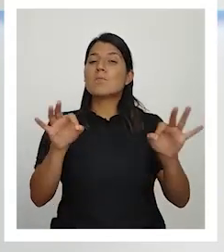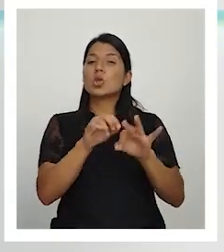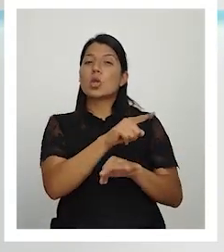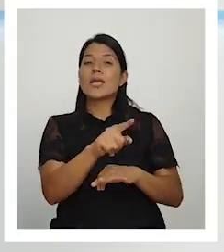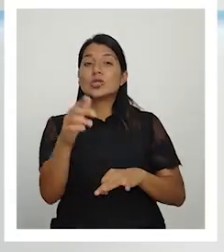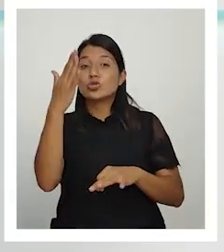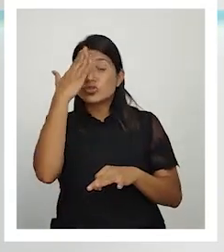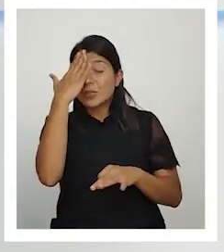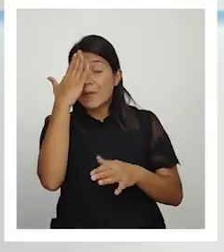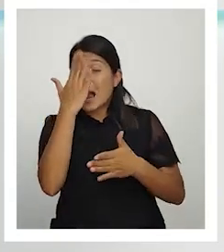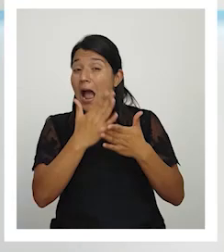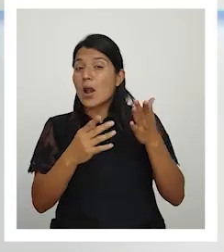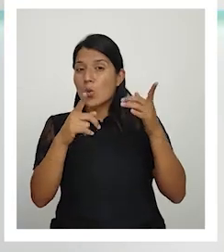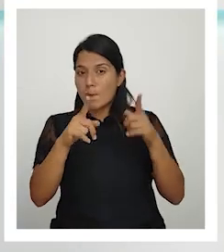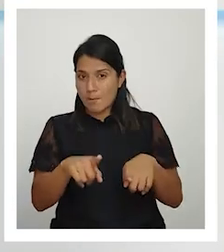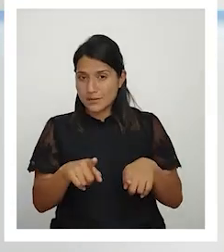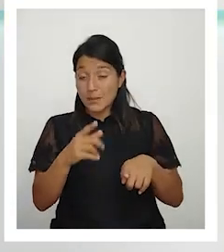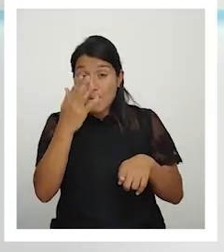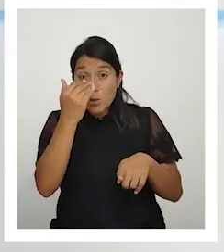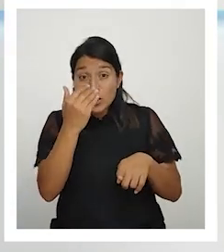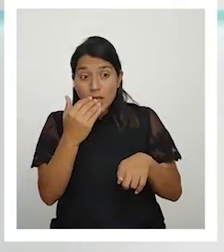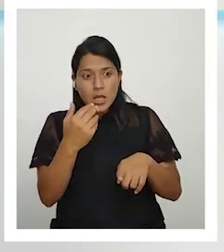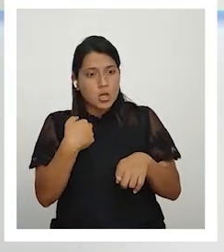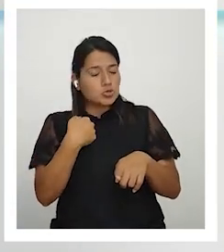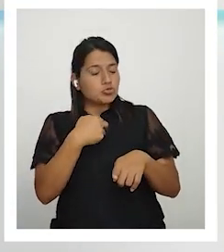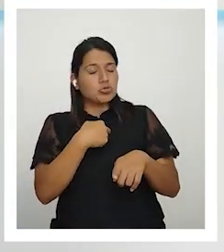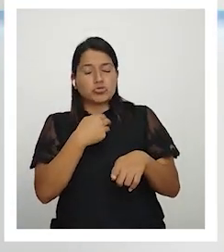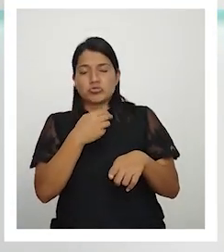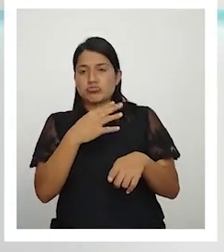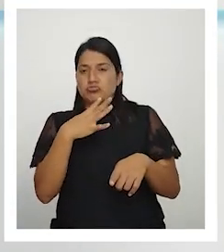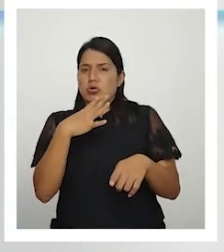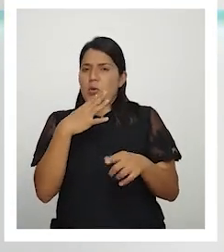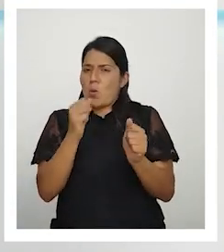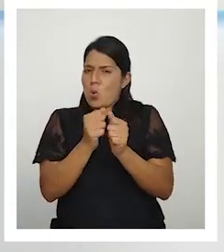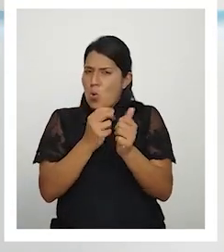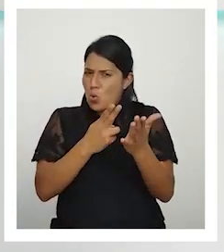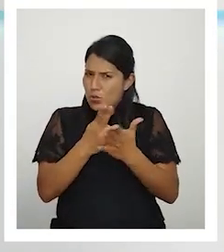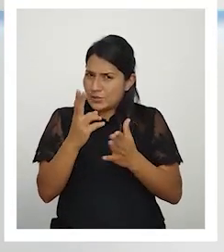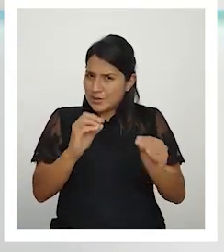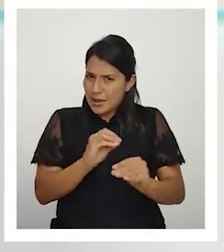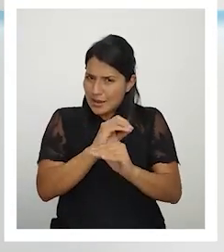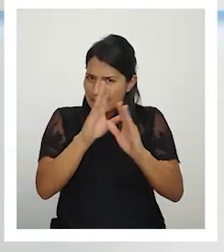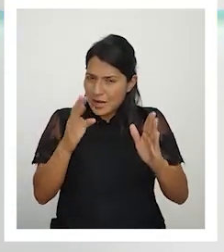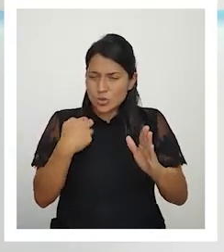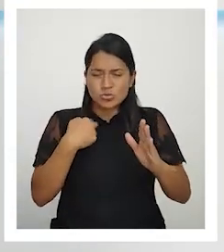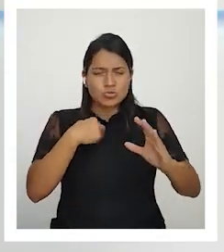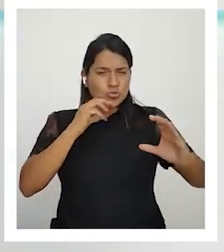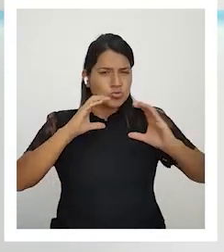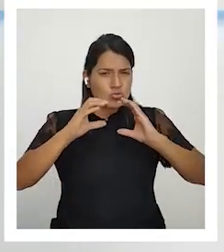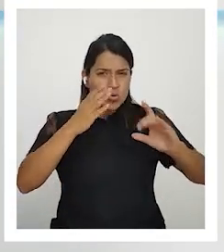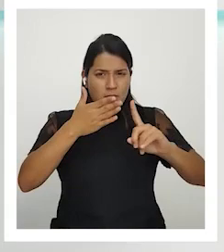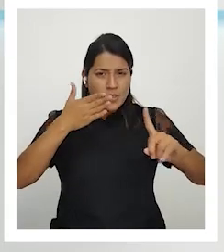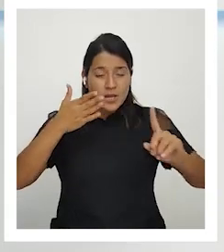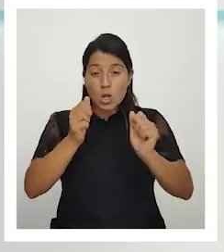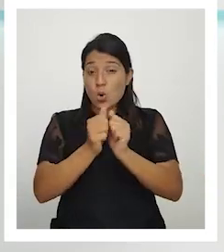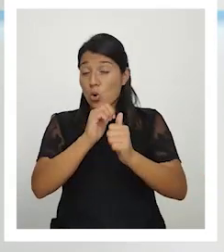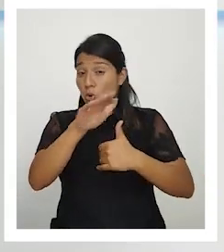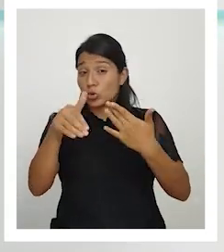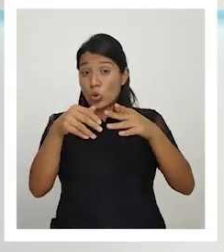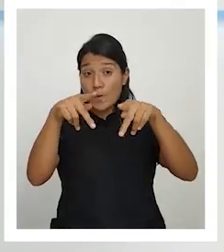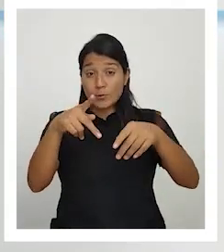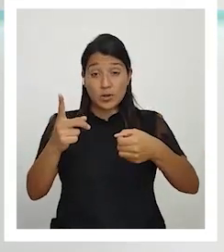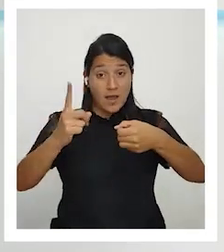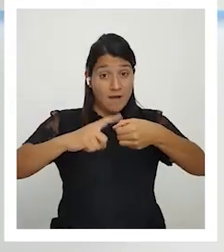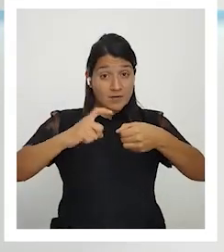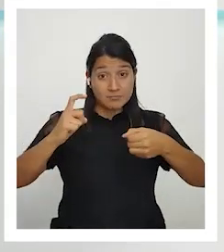Porque nosotros estamos en una línea de transparencia, ¿verdad? Estamos en una línea de comunicación directa con toda la afiliación y pues vamos a